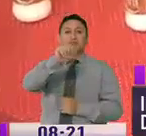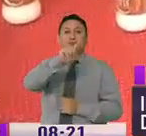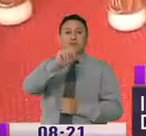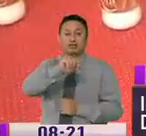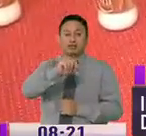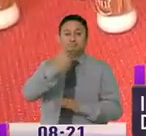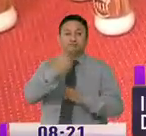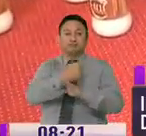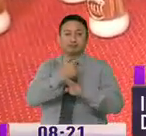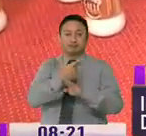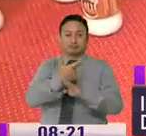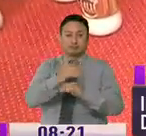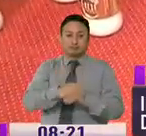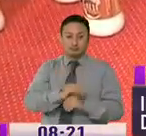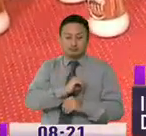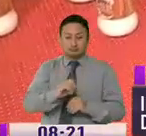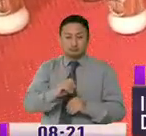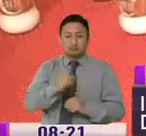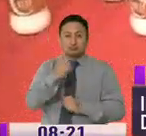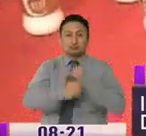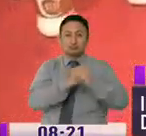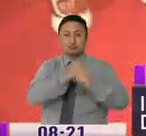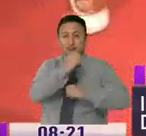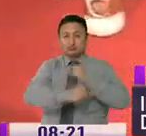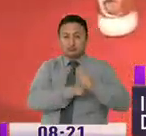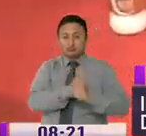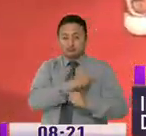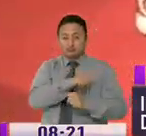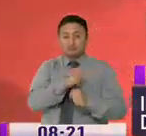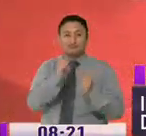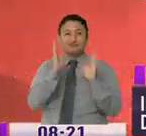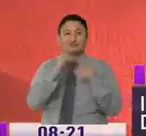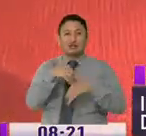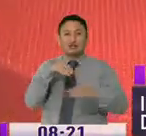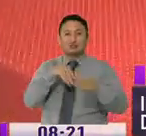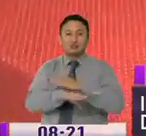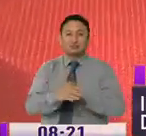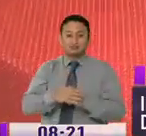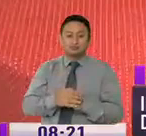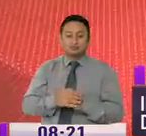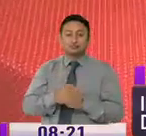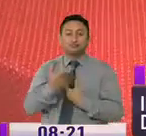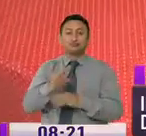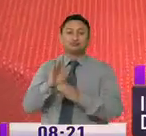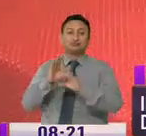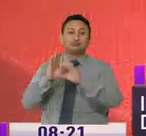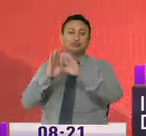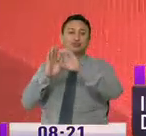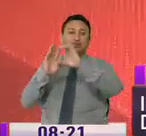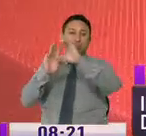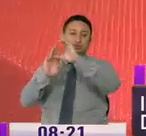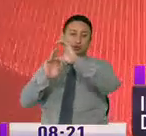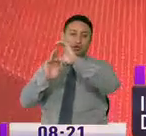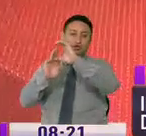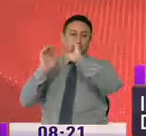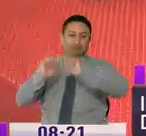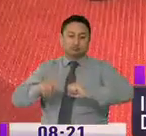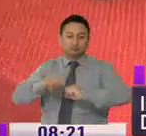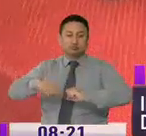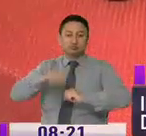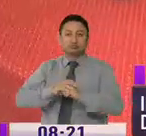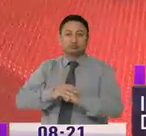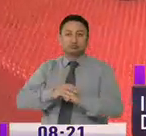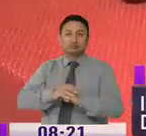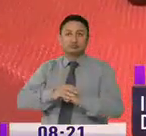sexta edición, lo hacemos todos los años y la entrada es gratuita. Estamos ubicados en Cumbayá, habrá señalización desde el Centro